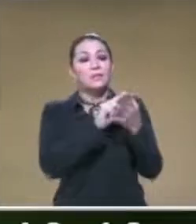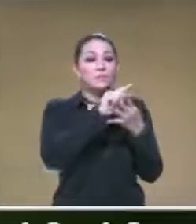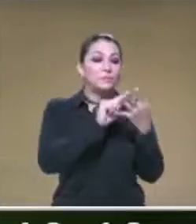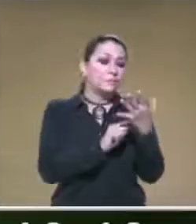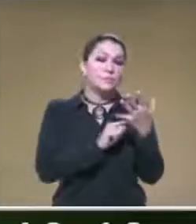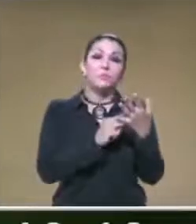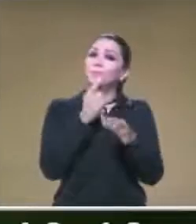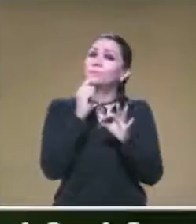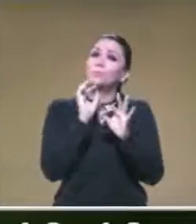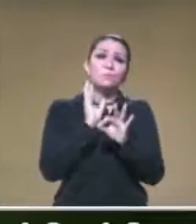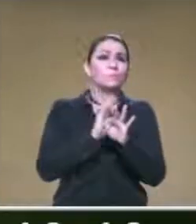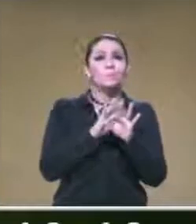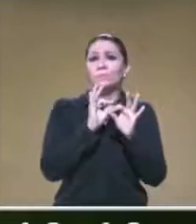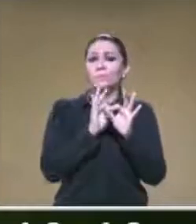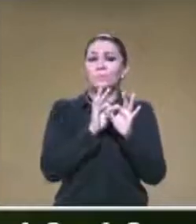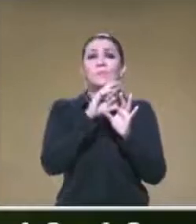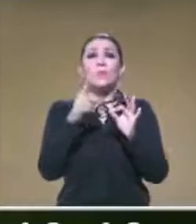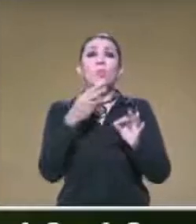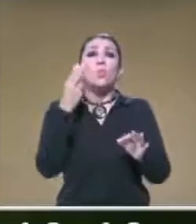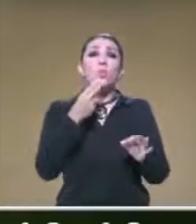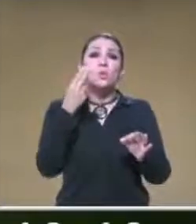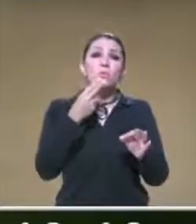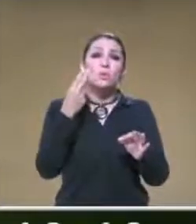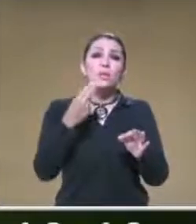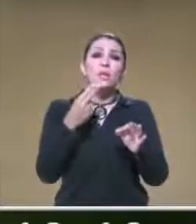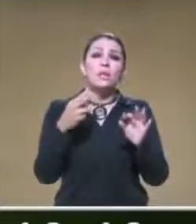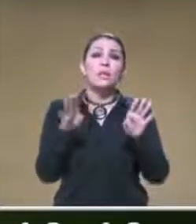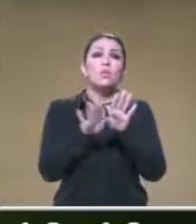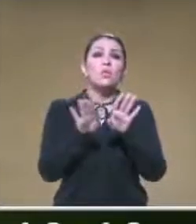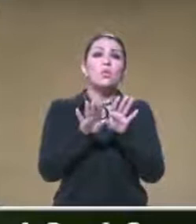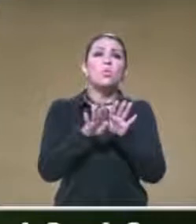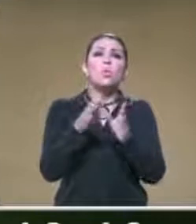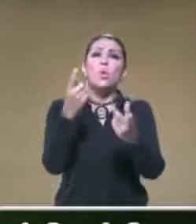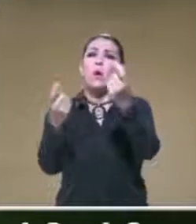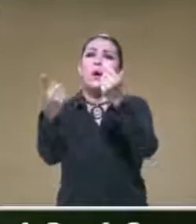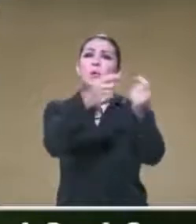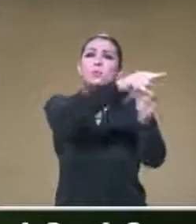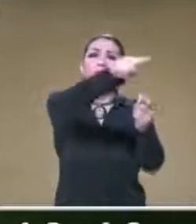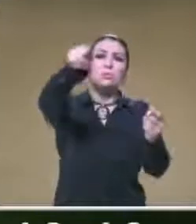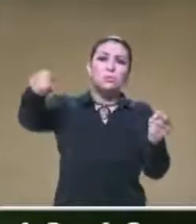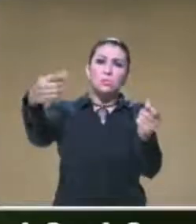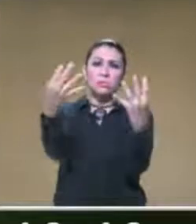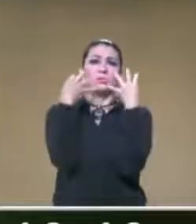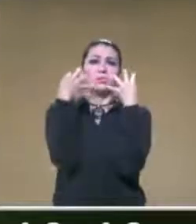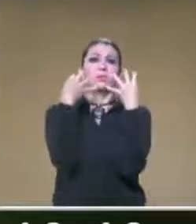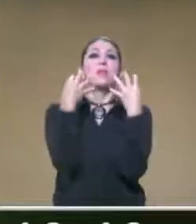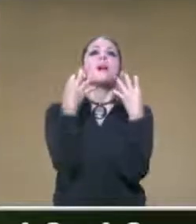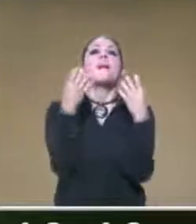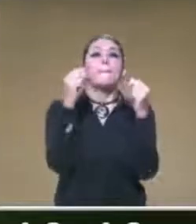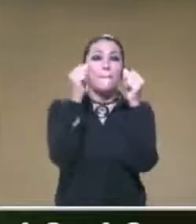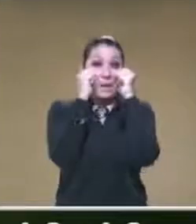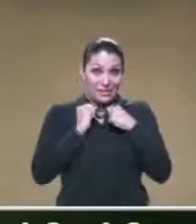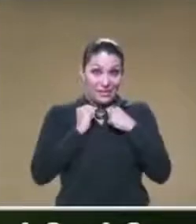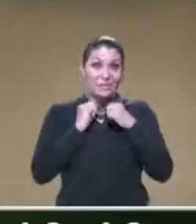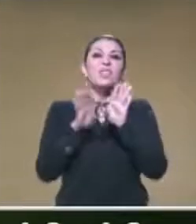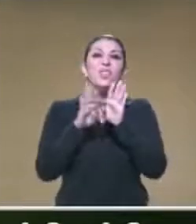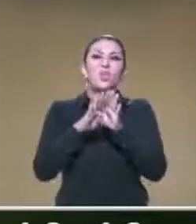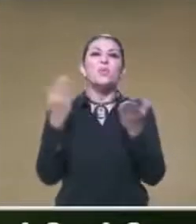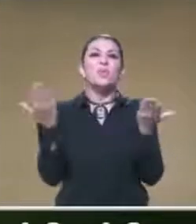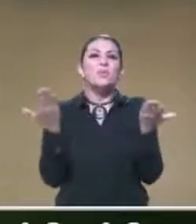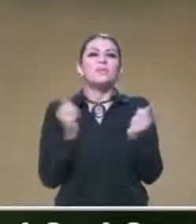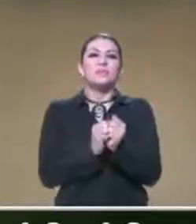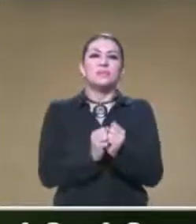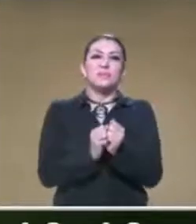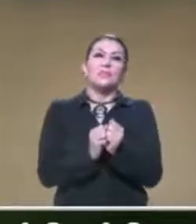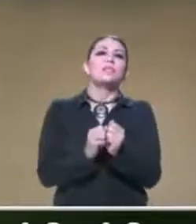Lo primero, utilizar recursos para captar la atención. ¿De quién? Pues de todas las personas que van a estar en mi audiencia. ¿Qué